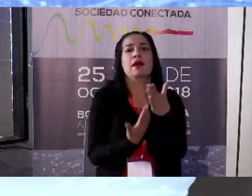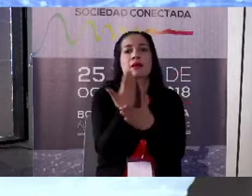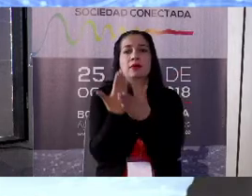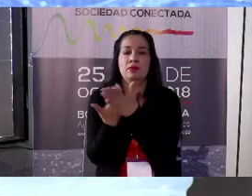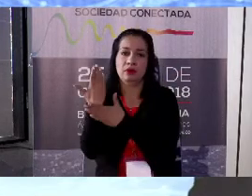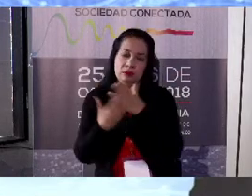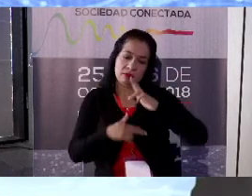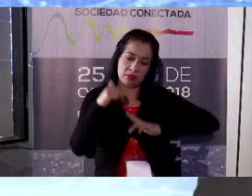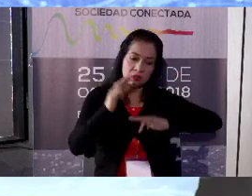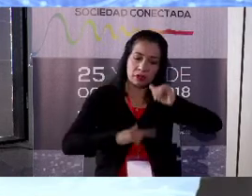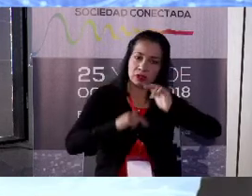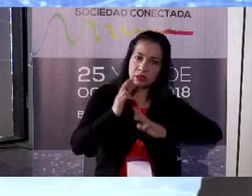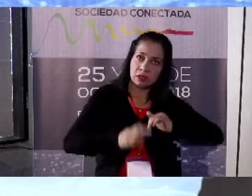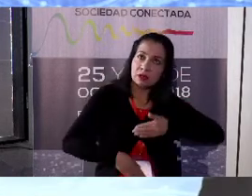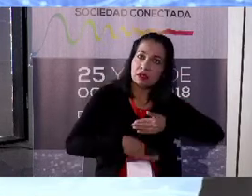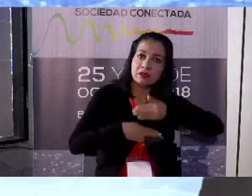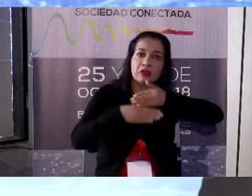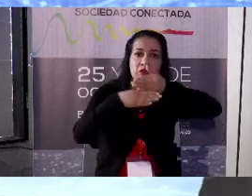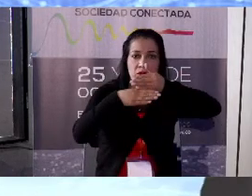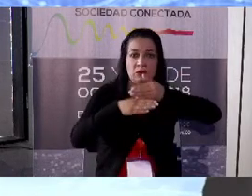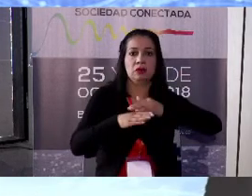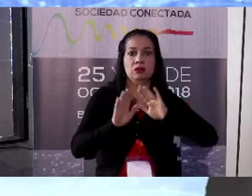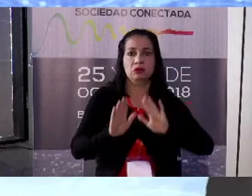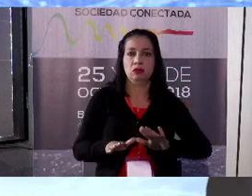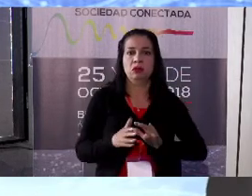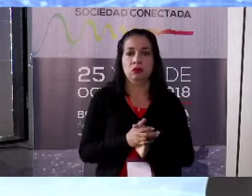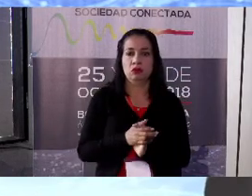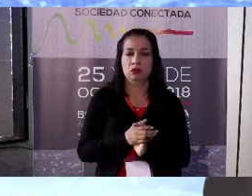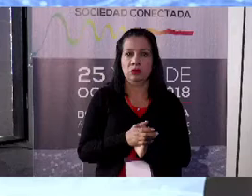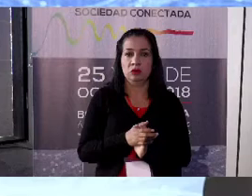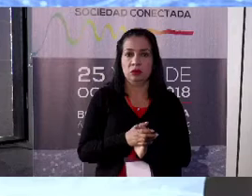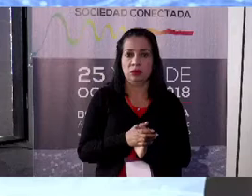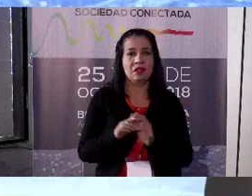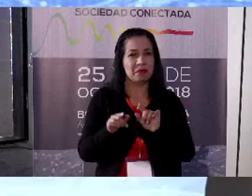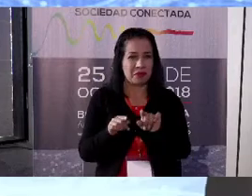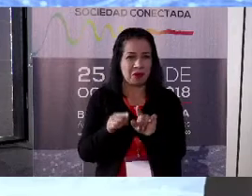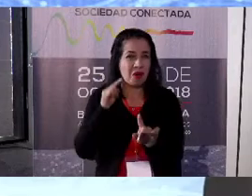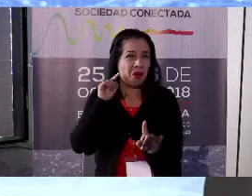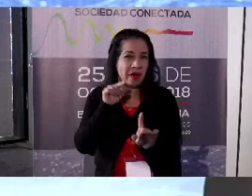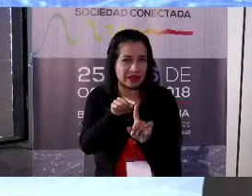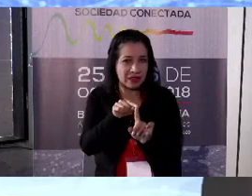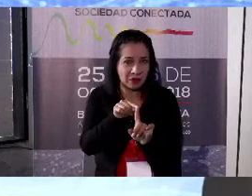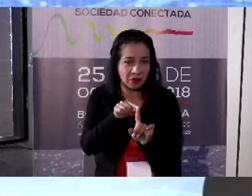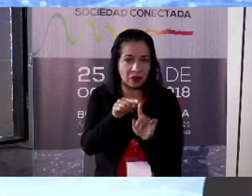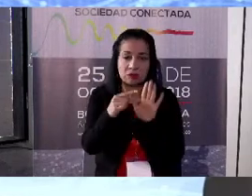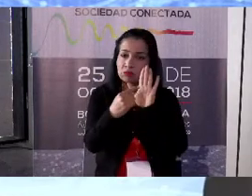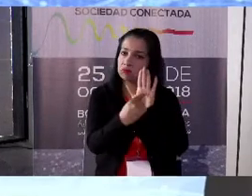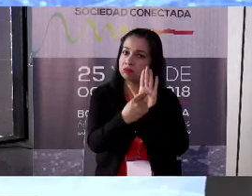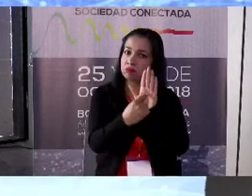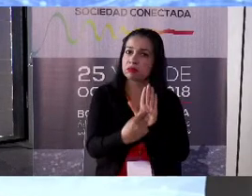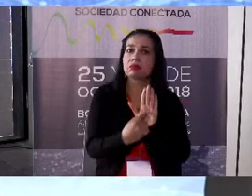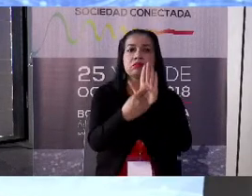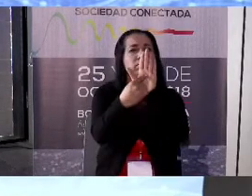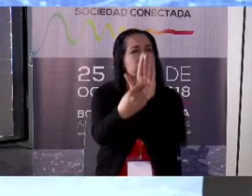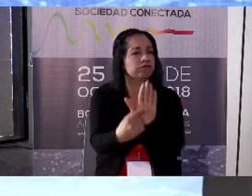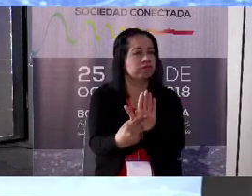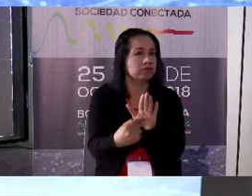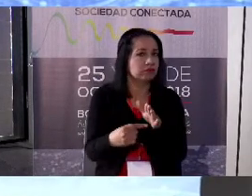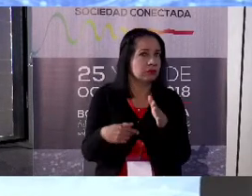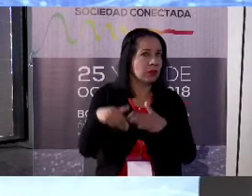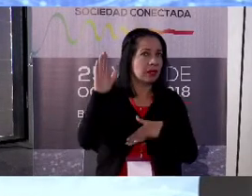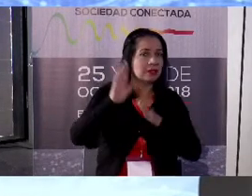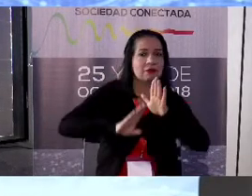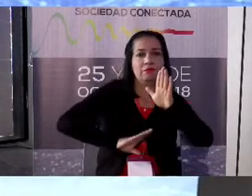e infraestructura este objetivo es es el que ha presentado mayor